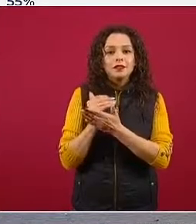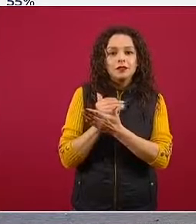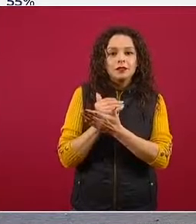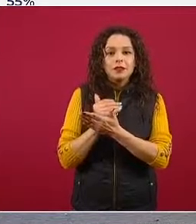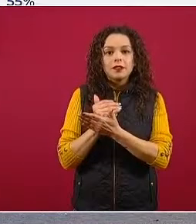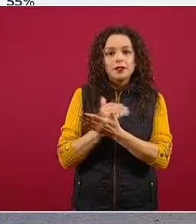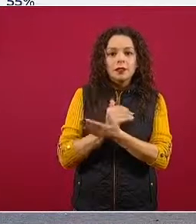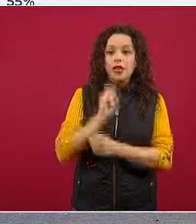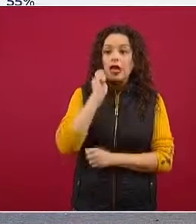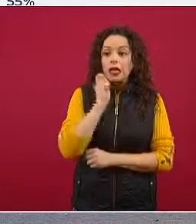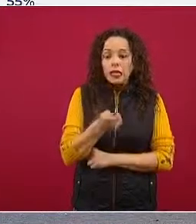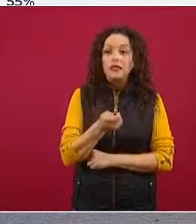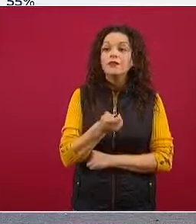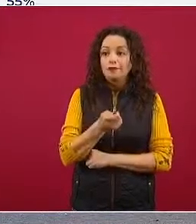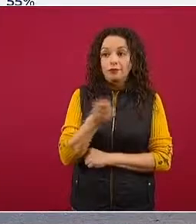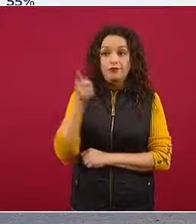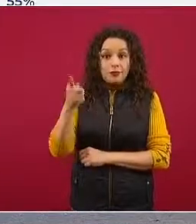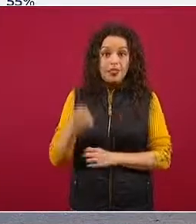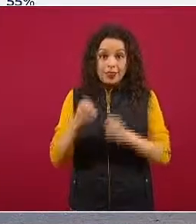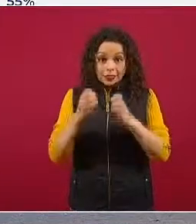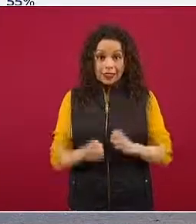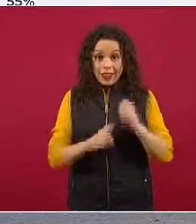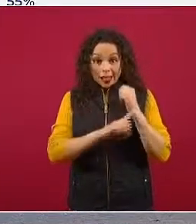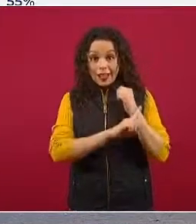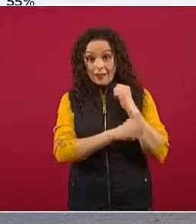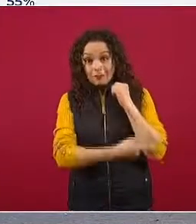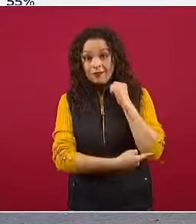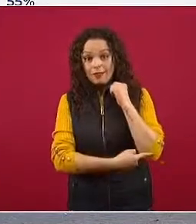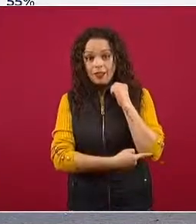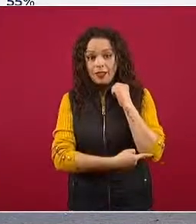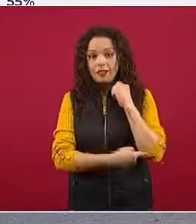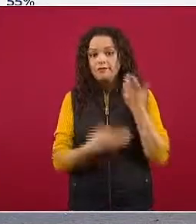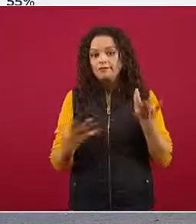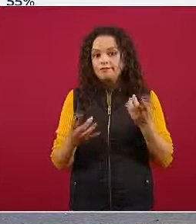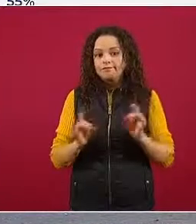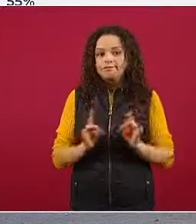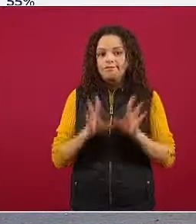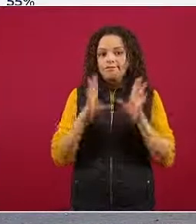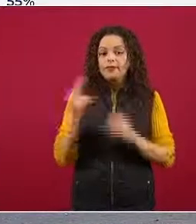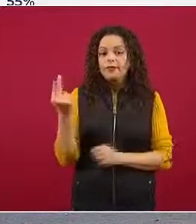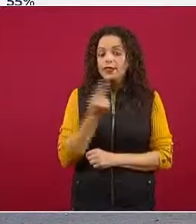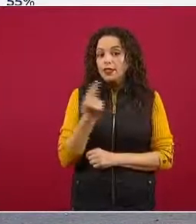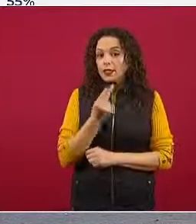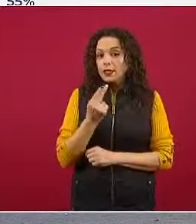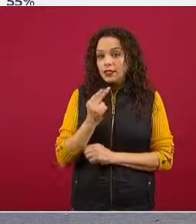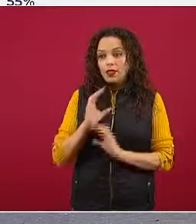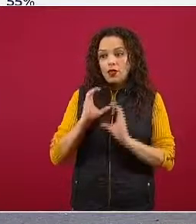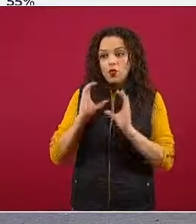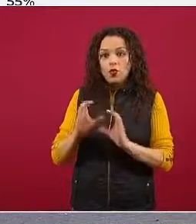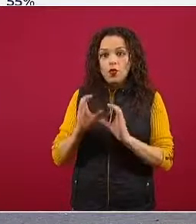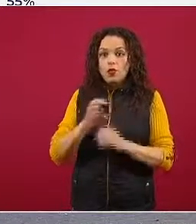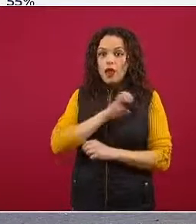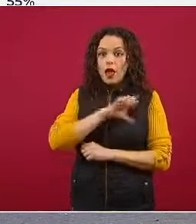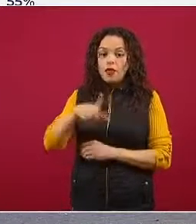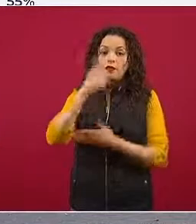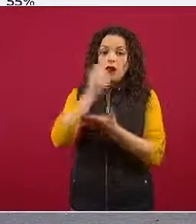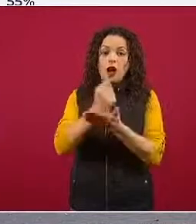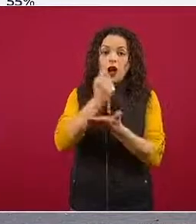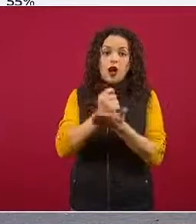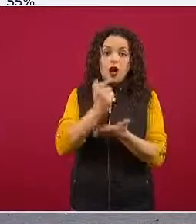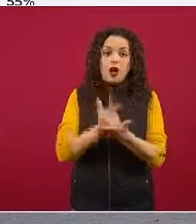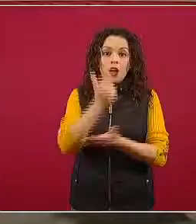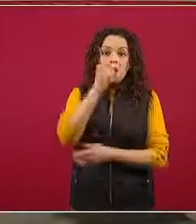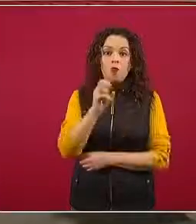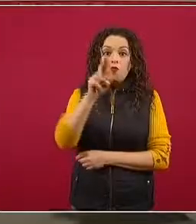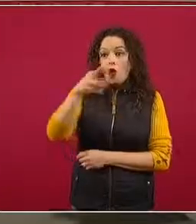probabilidad de que usted, que está embarazada, requiera de cuidados intensivos por influenza, que